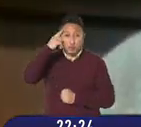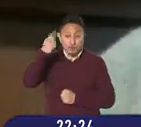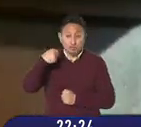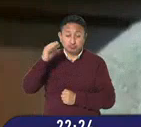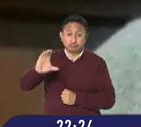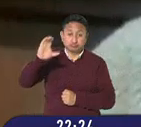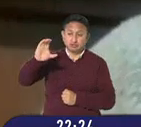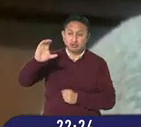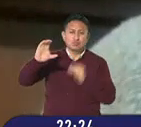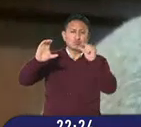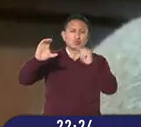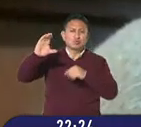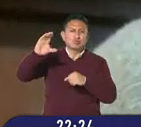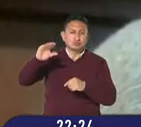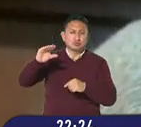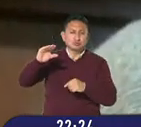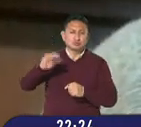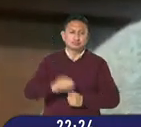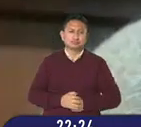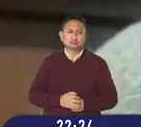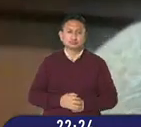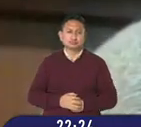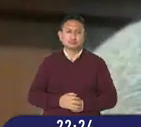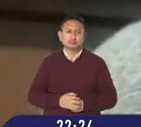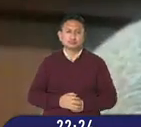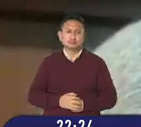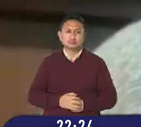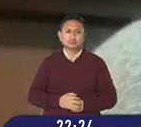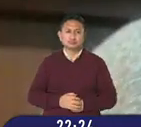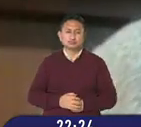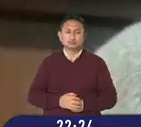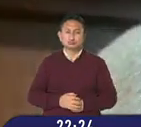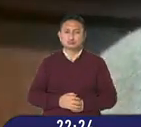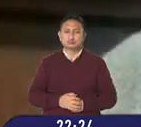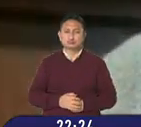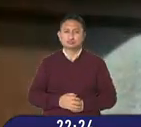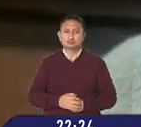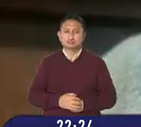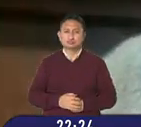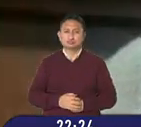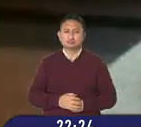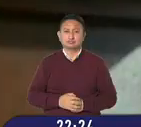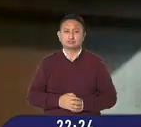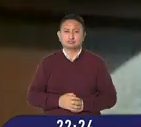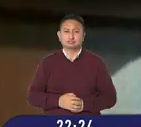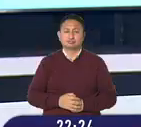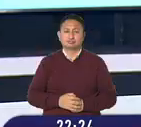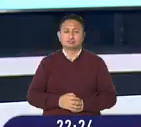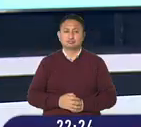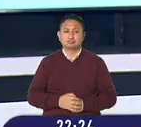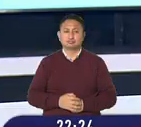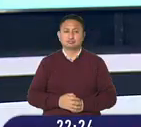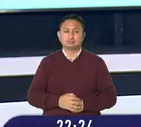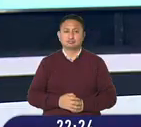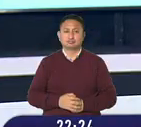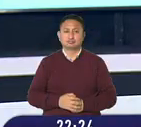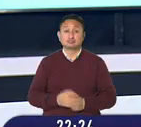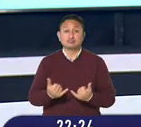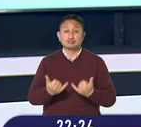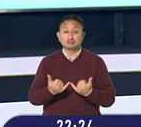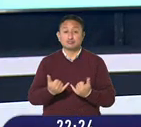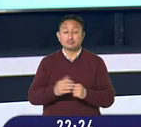que el gobierno tiene para financiar el déficit fiscal. Informó Héctor Romero. En el marco